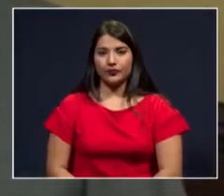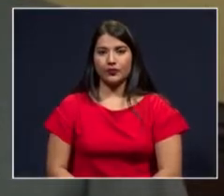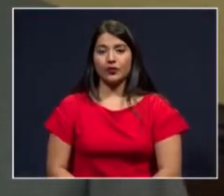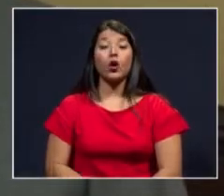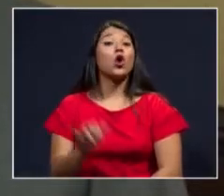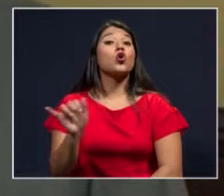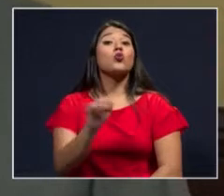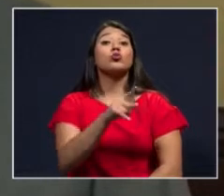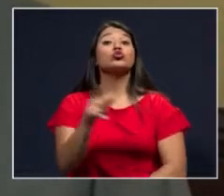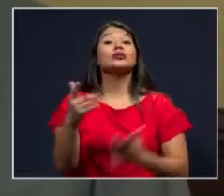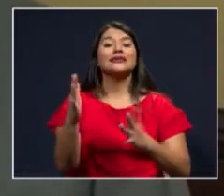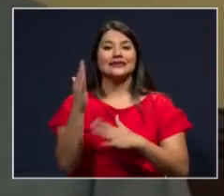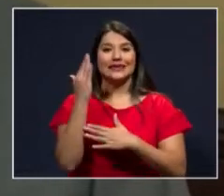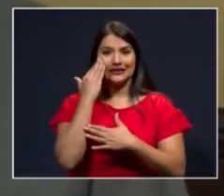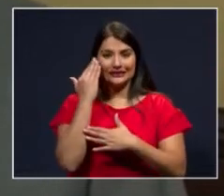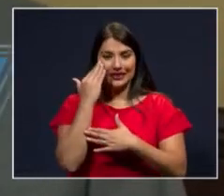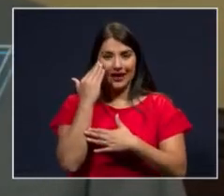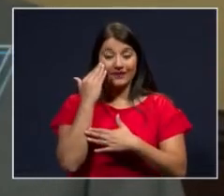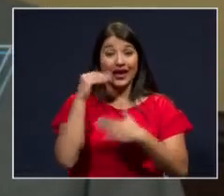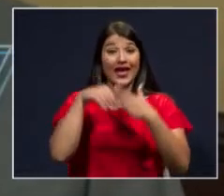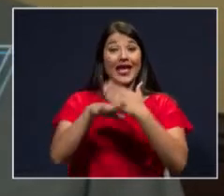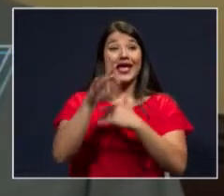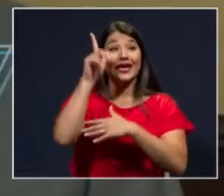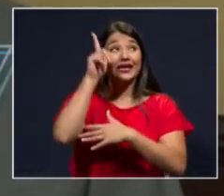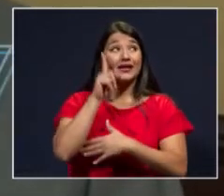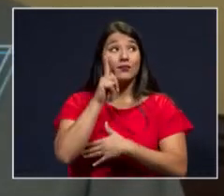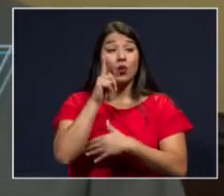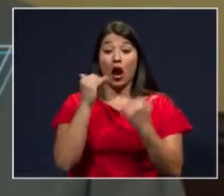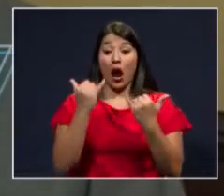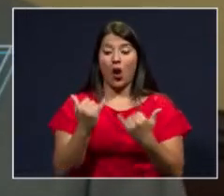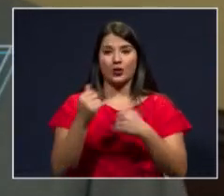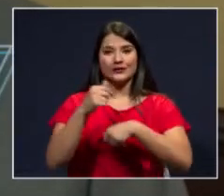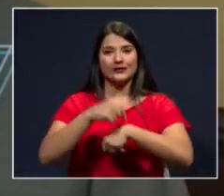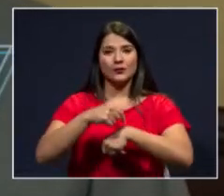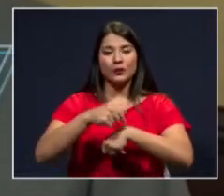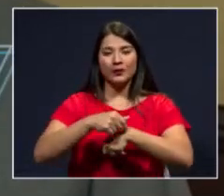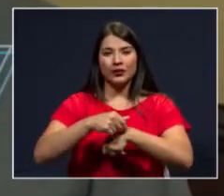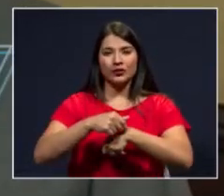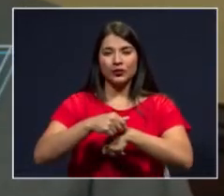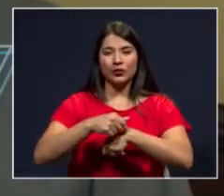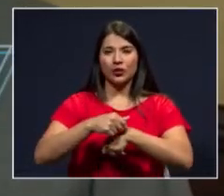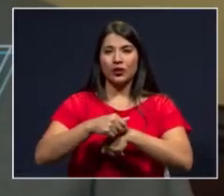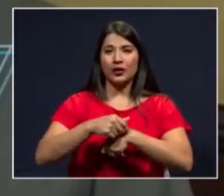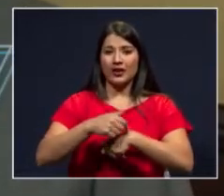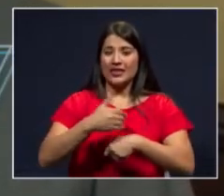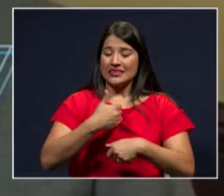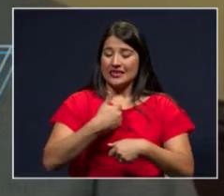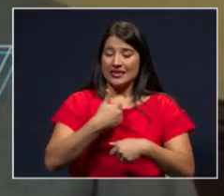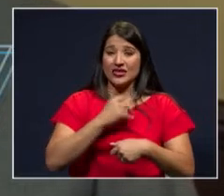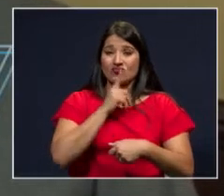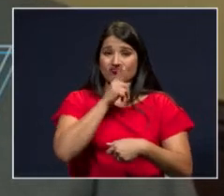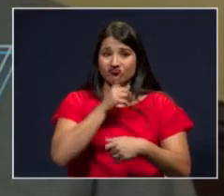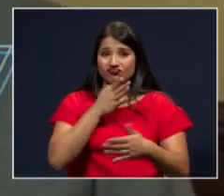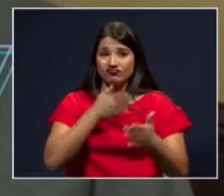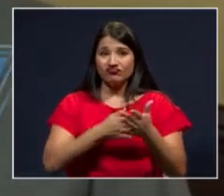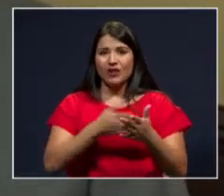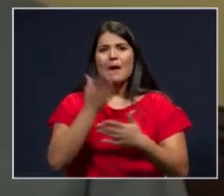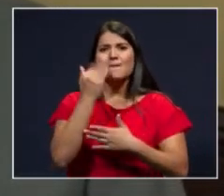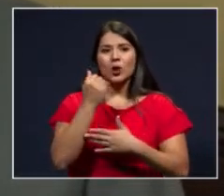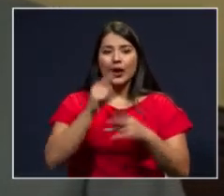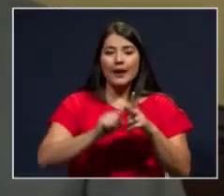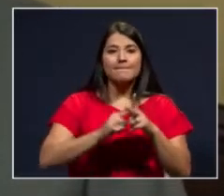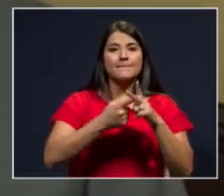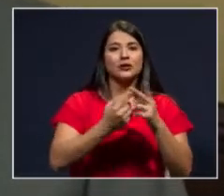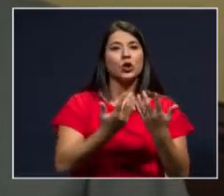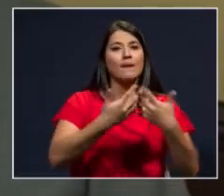Como sabemos, en Limón se vive en este momento una afectación por la entrada en